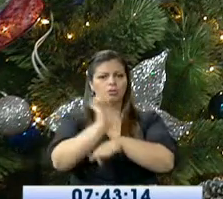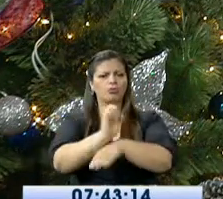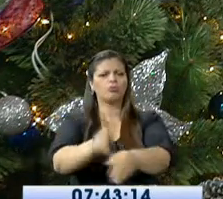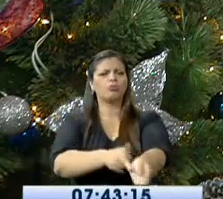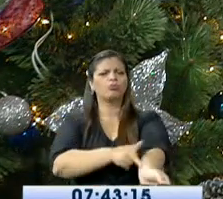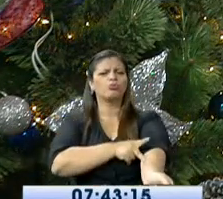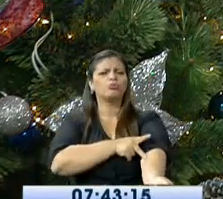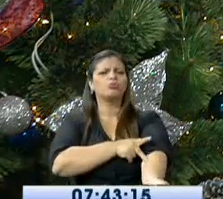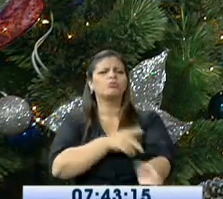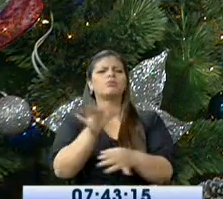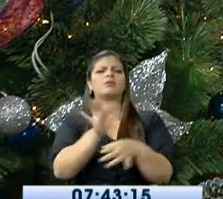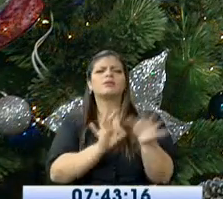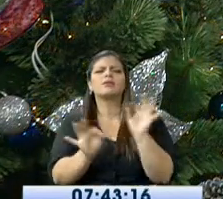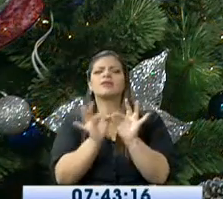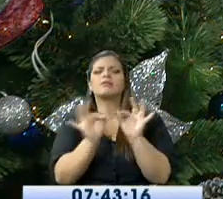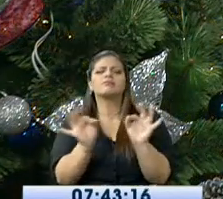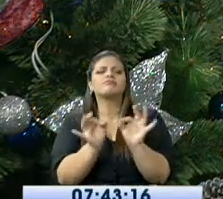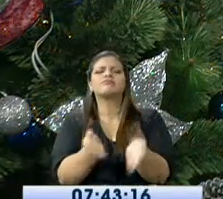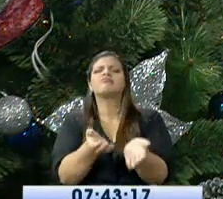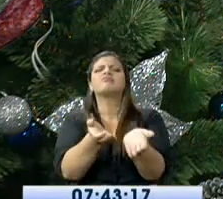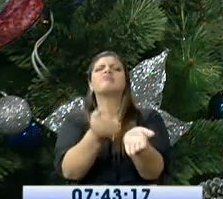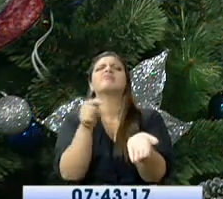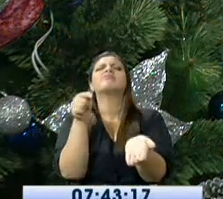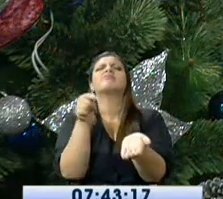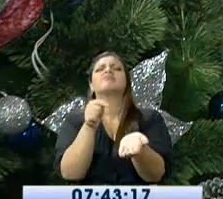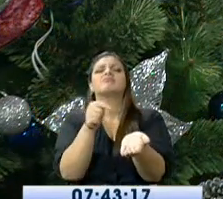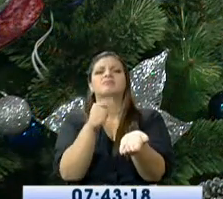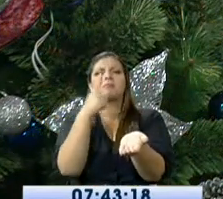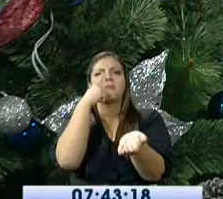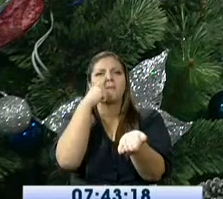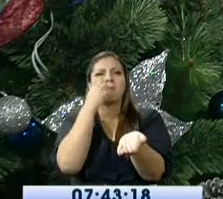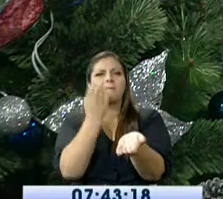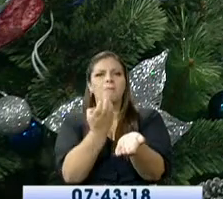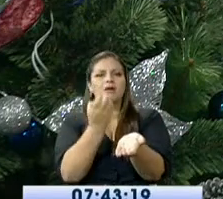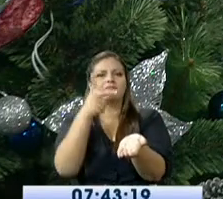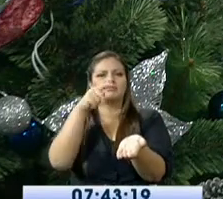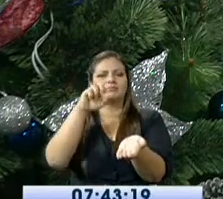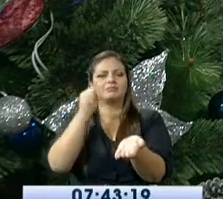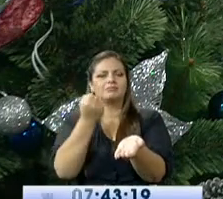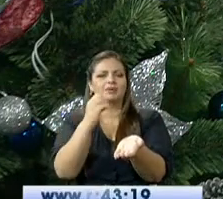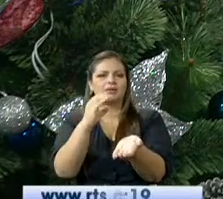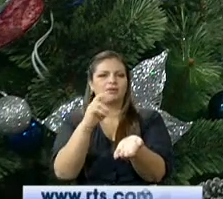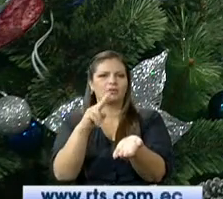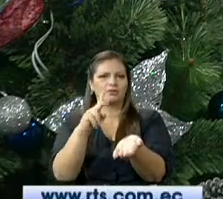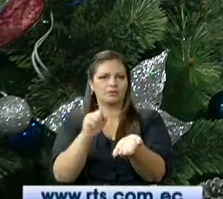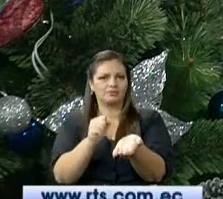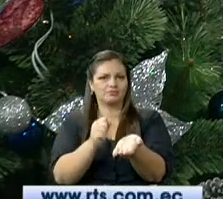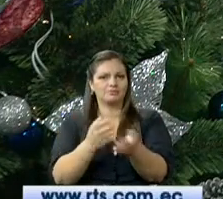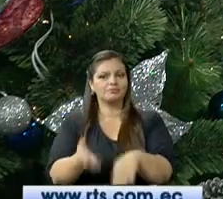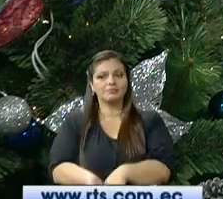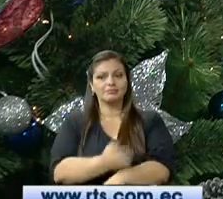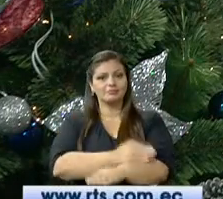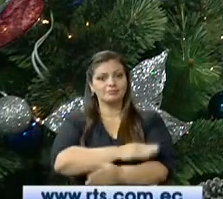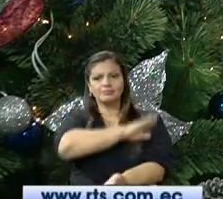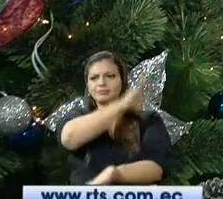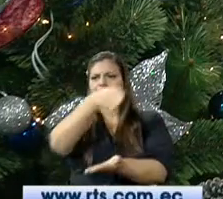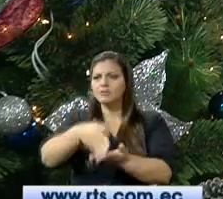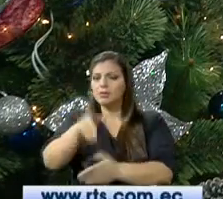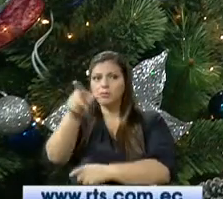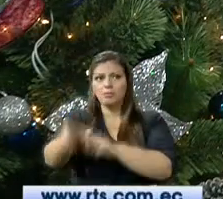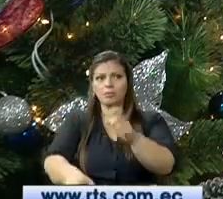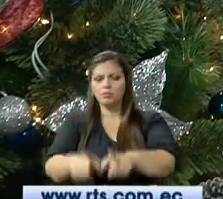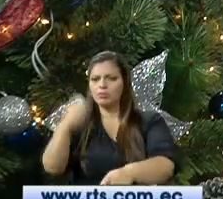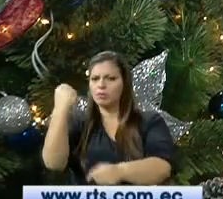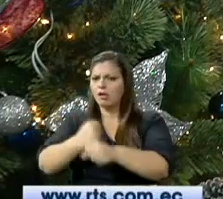obsequios. Visitamos a quienes elaboran esta delicia, que pueden encontrarla en diversos tamaños y precios que se